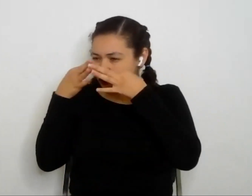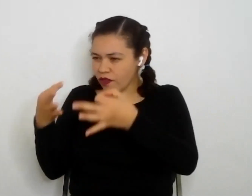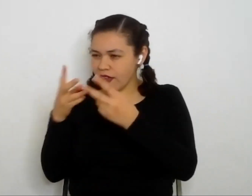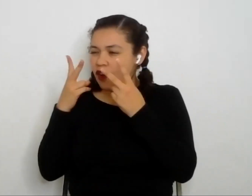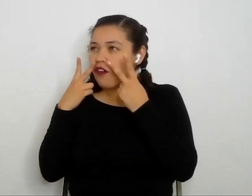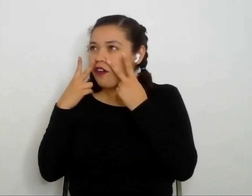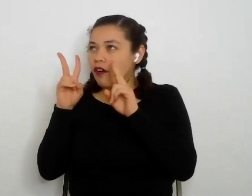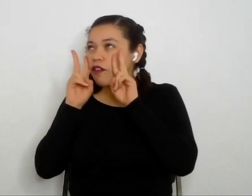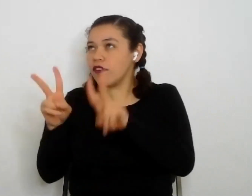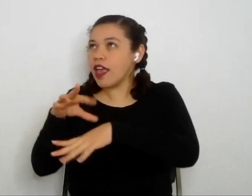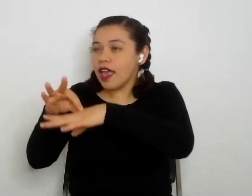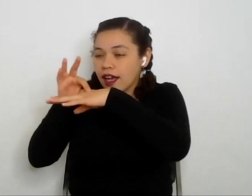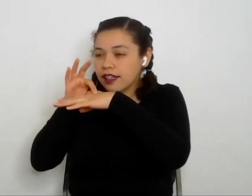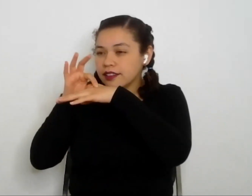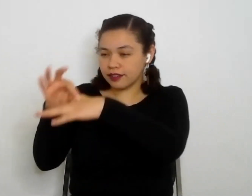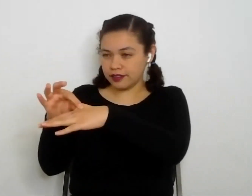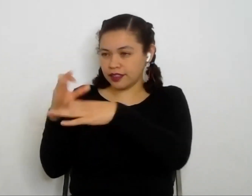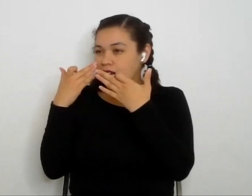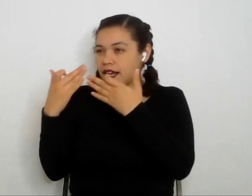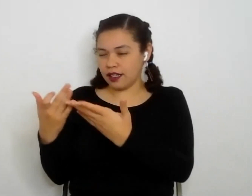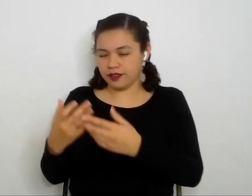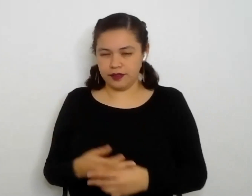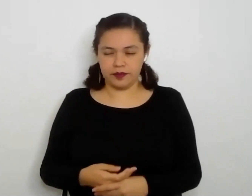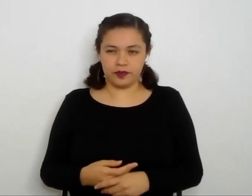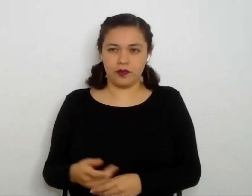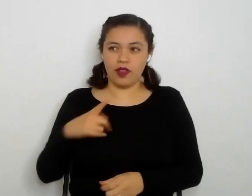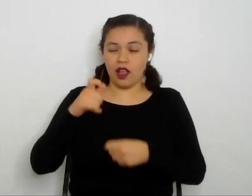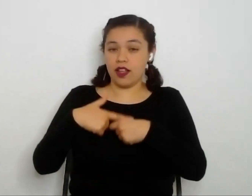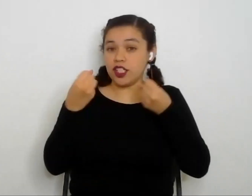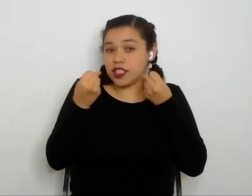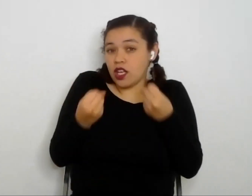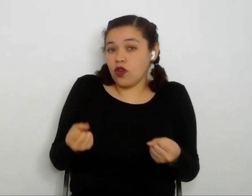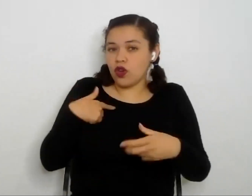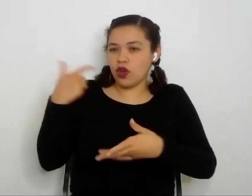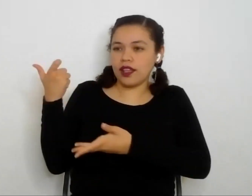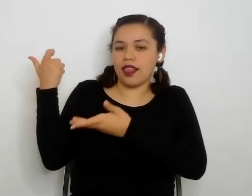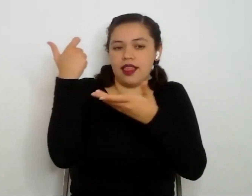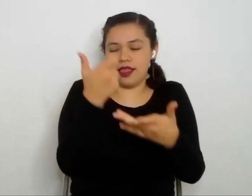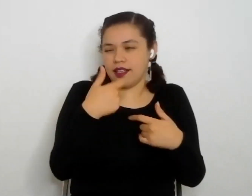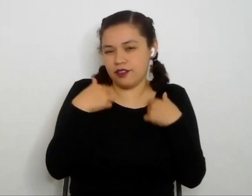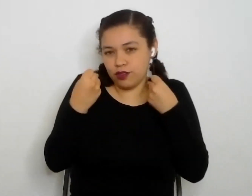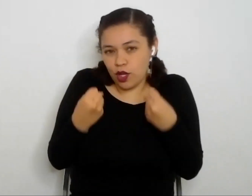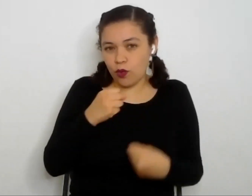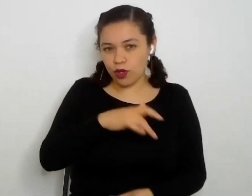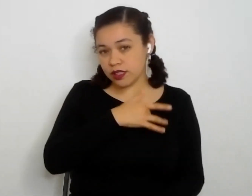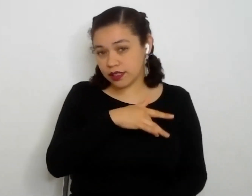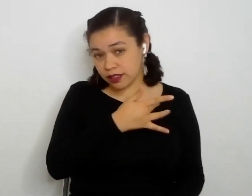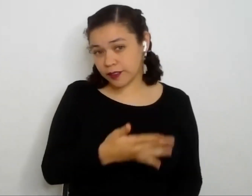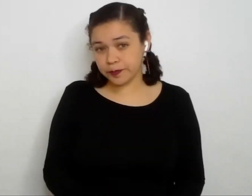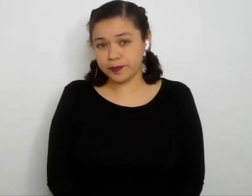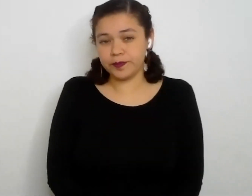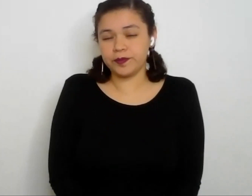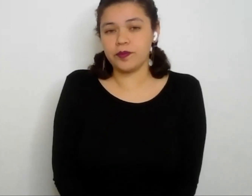poco de estar seguro de lo que está uno invirtiendo, ¿no? De lo que